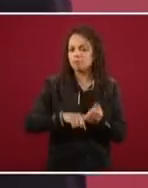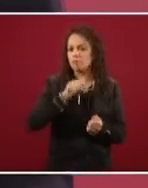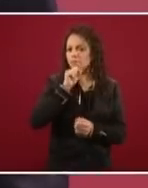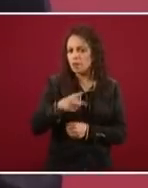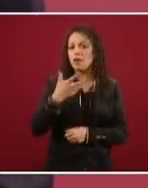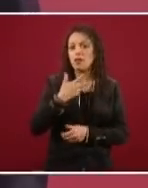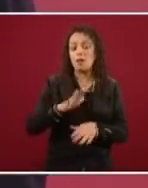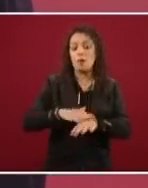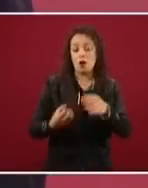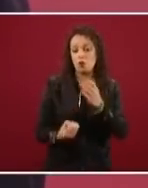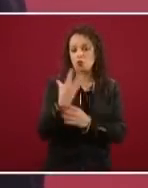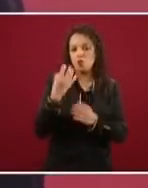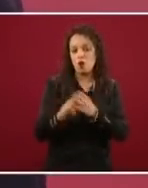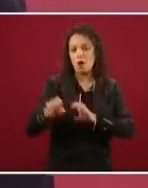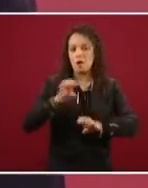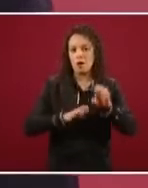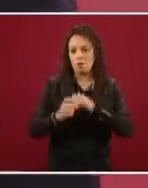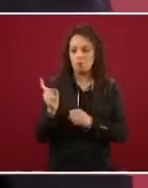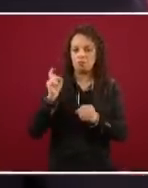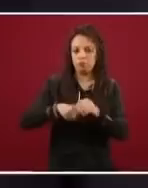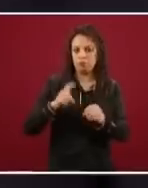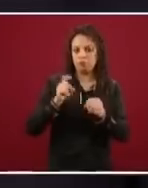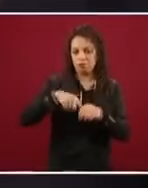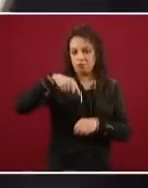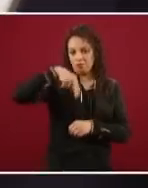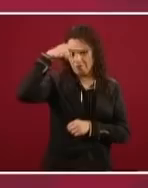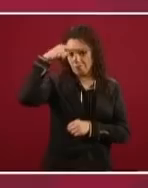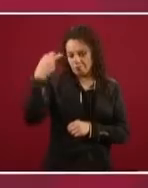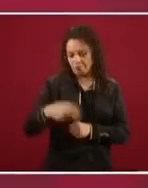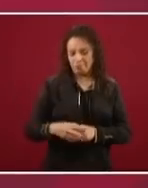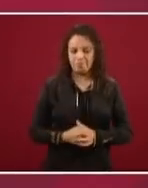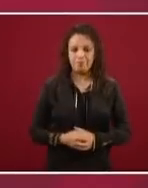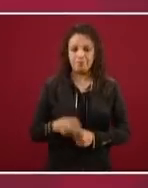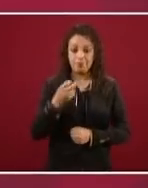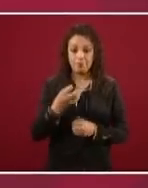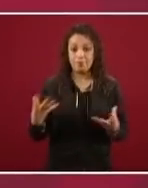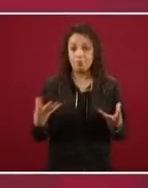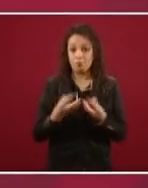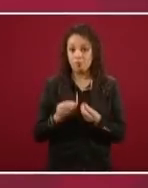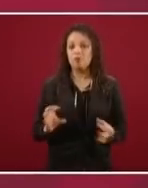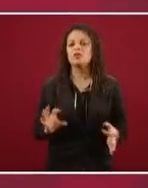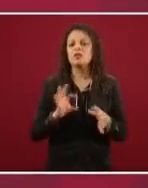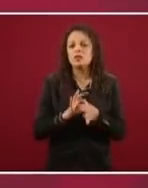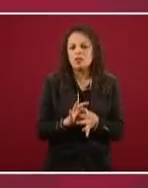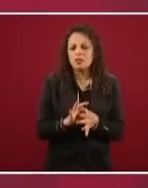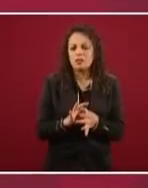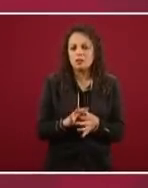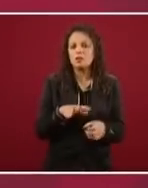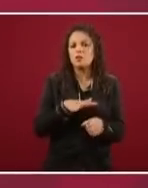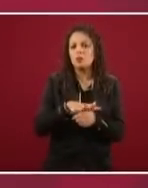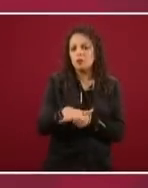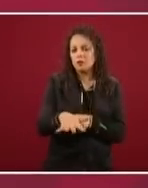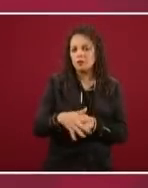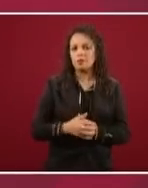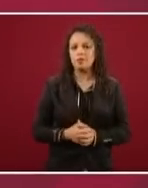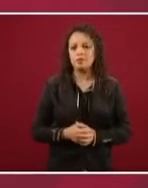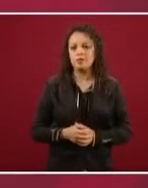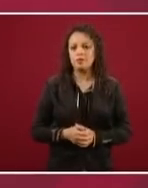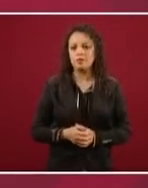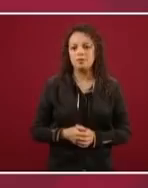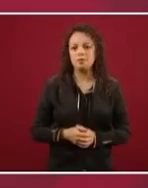todo esto acompañado desde luego de que hemos llevado a cabo